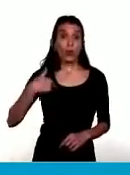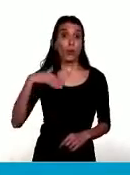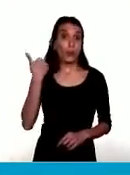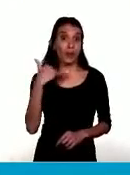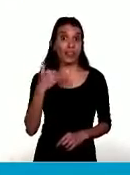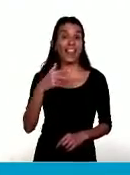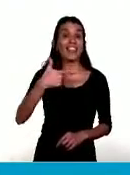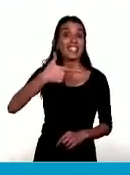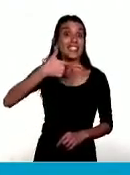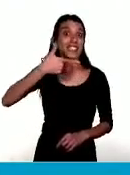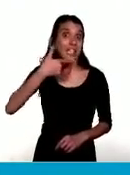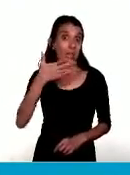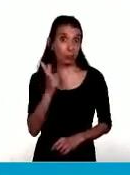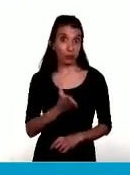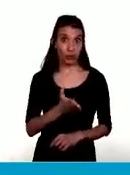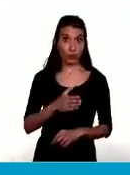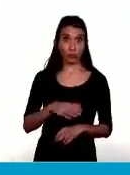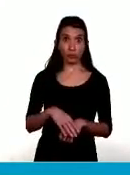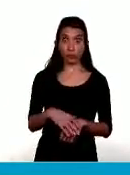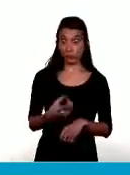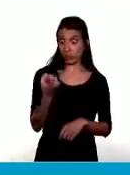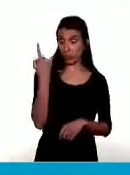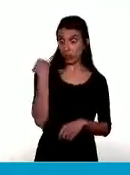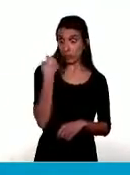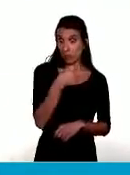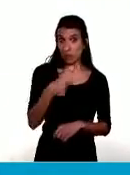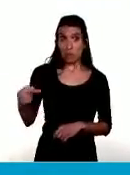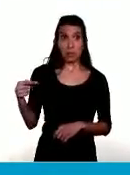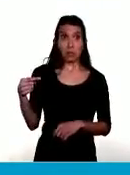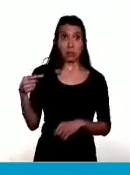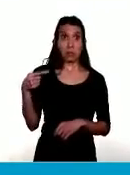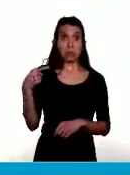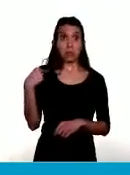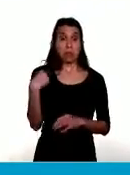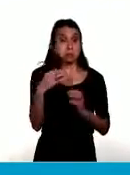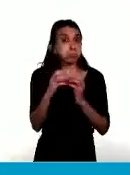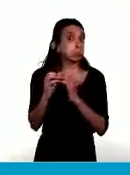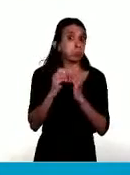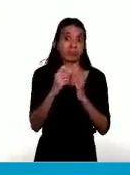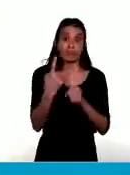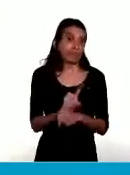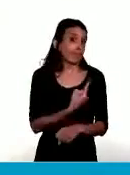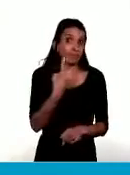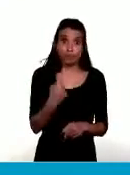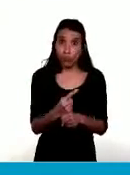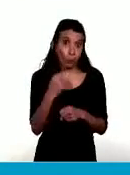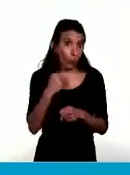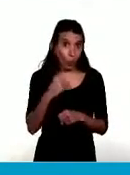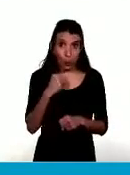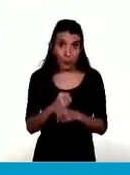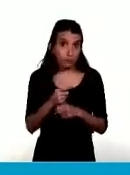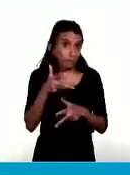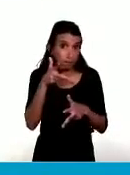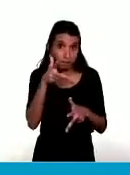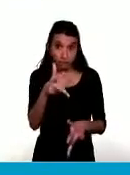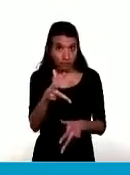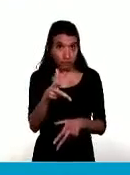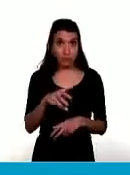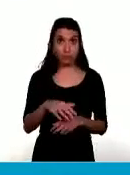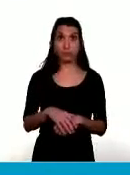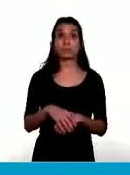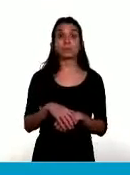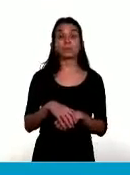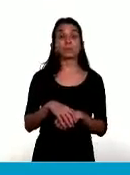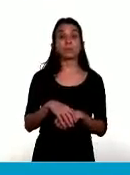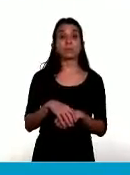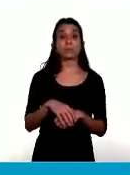17%. La semana pasada nosotros no pudimos avanzar, como recién decía, en el pedido de endeudamiento